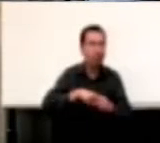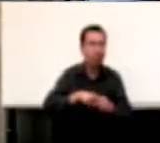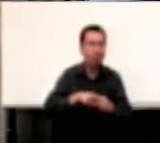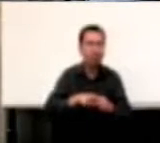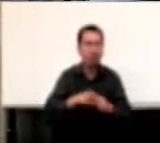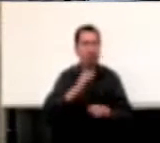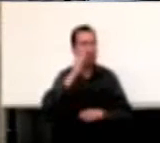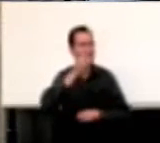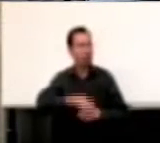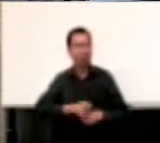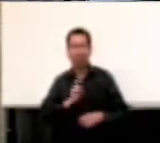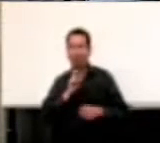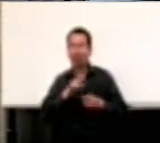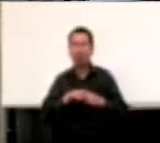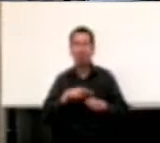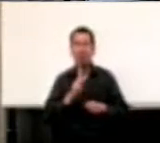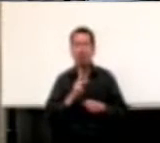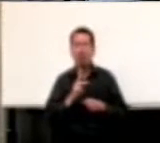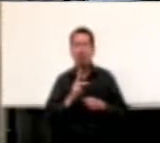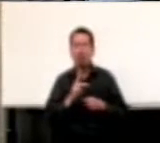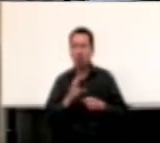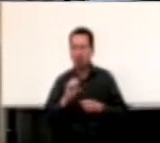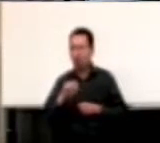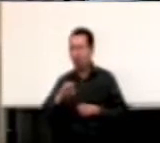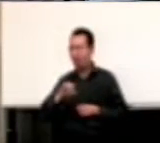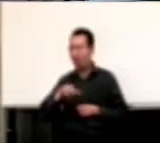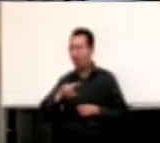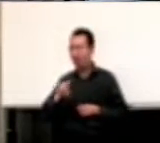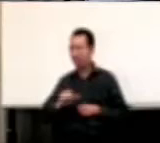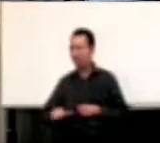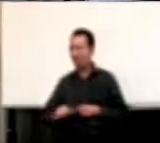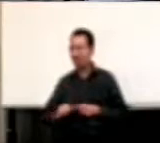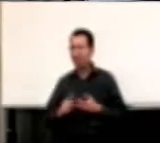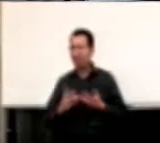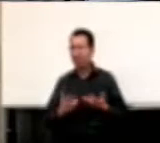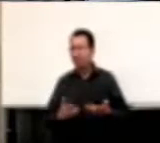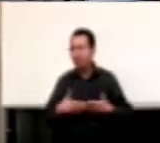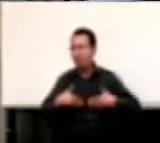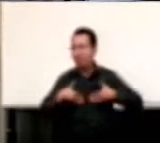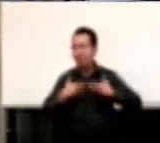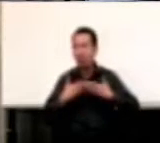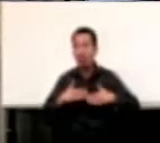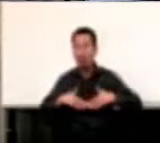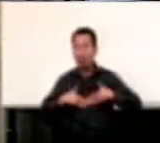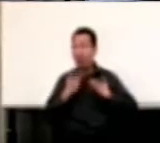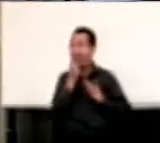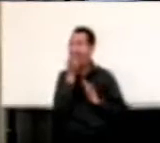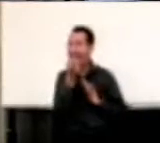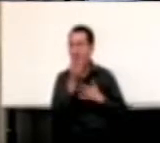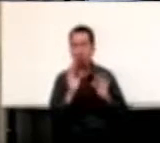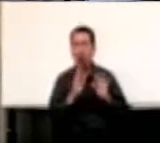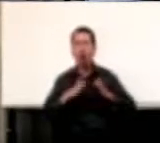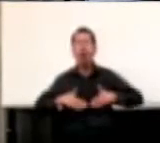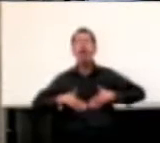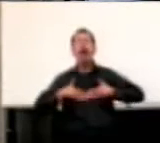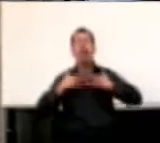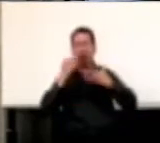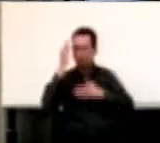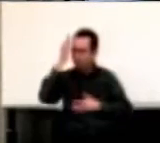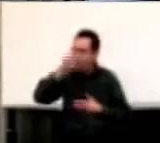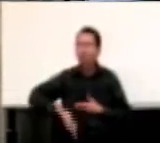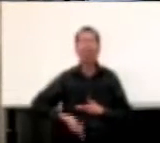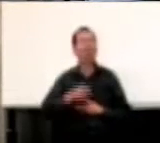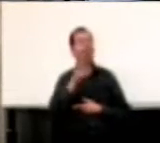legítimo del poder, pero no la confianza, y que la confianza tiene que ver más con una parte sustantiva. Y eso creo que todos lo tocan,